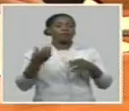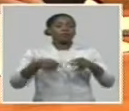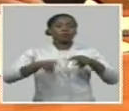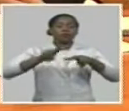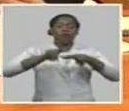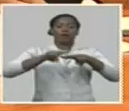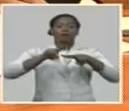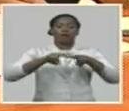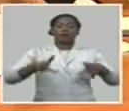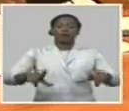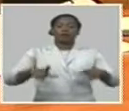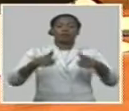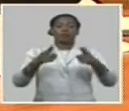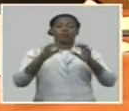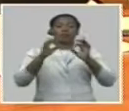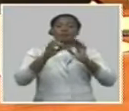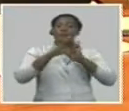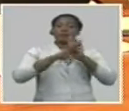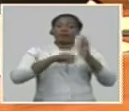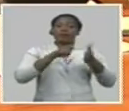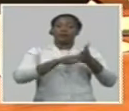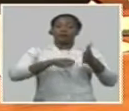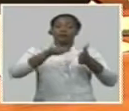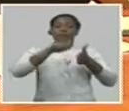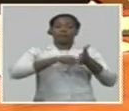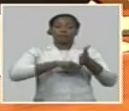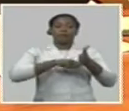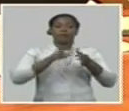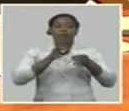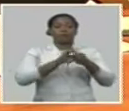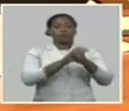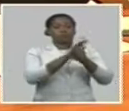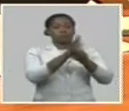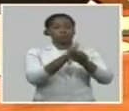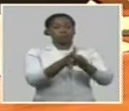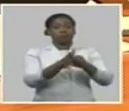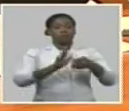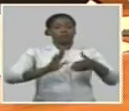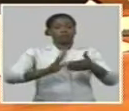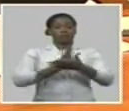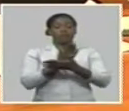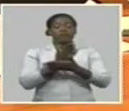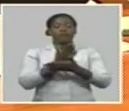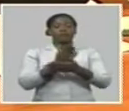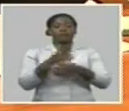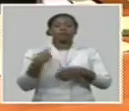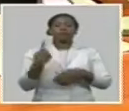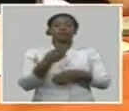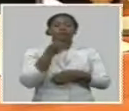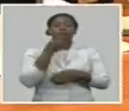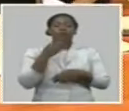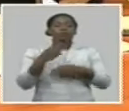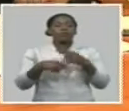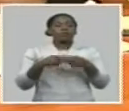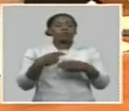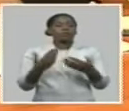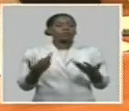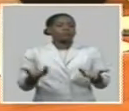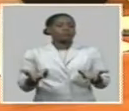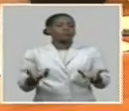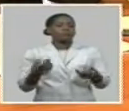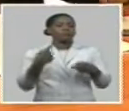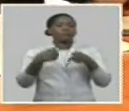cumplir con las decisiones del plan país para enfrentar la cob y 19 y que podemos seguir haciendo como